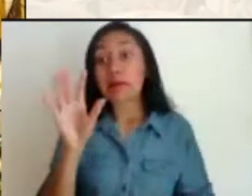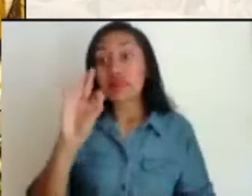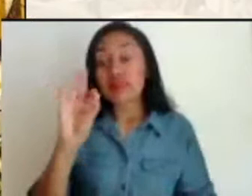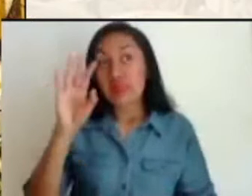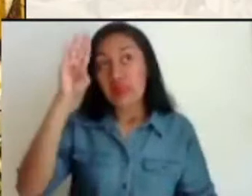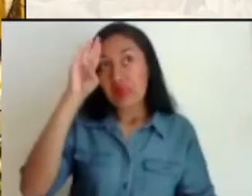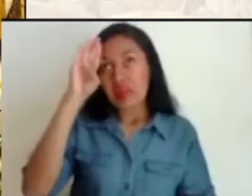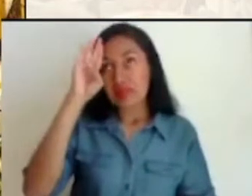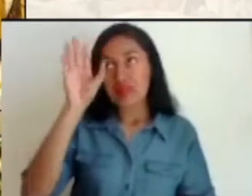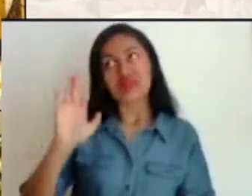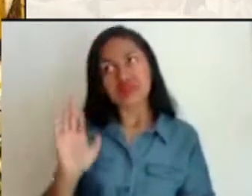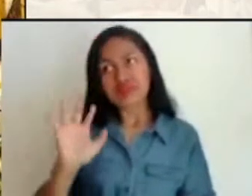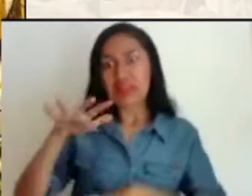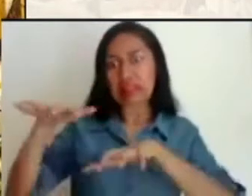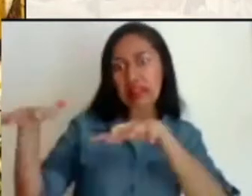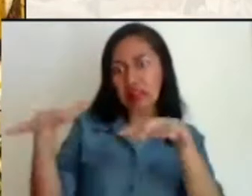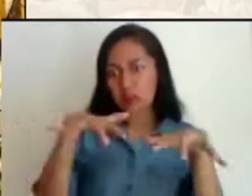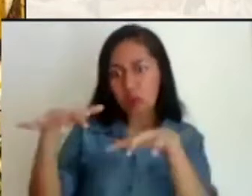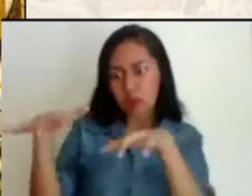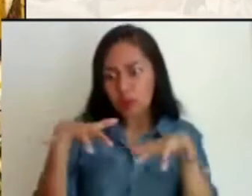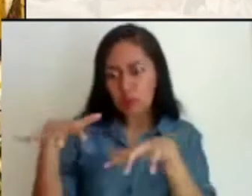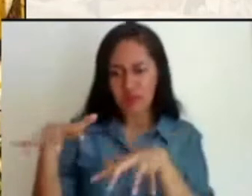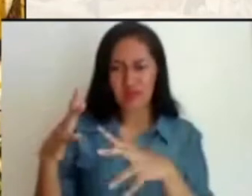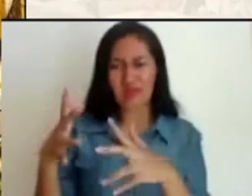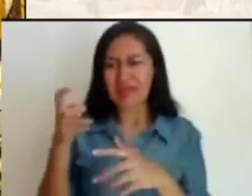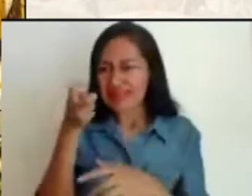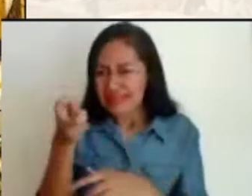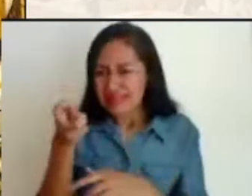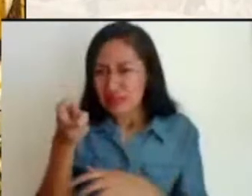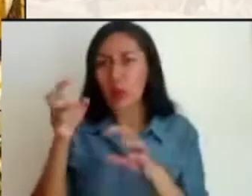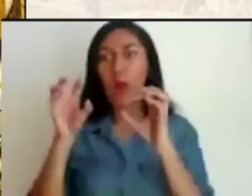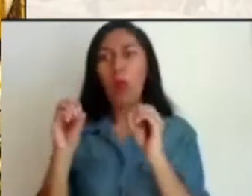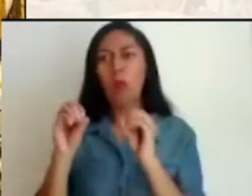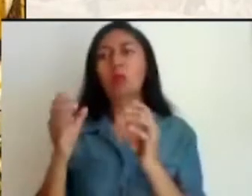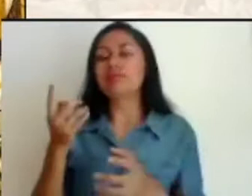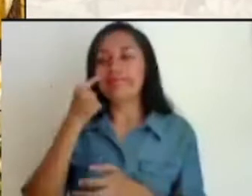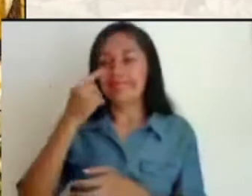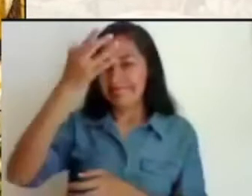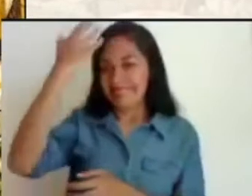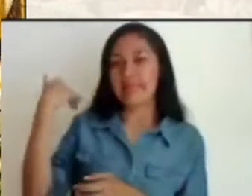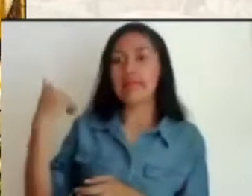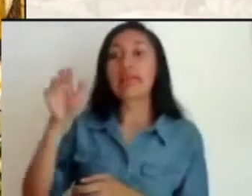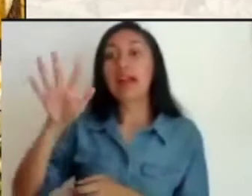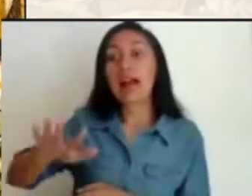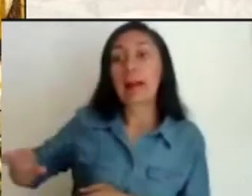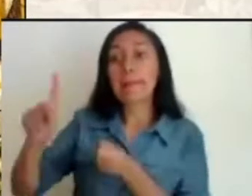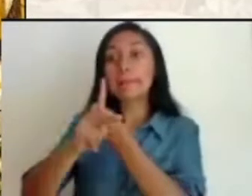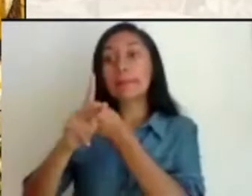se cita que en una de las grandes epidemias de peste en Venecia